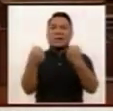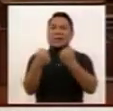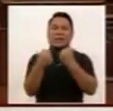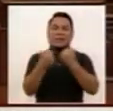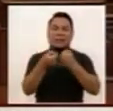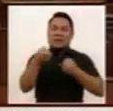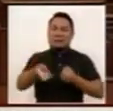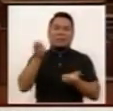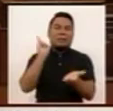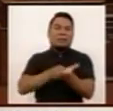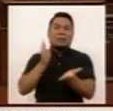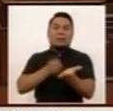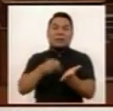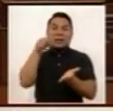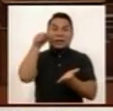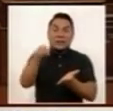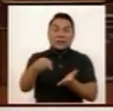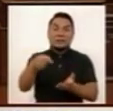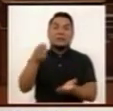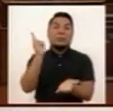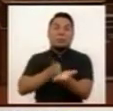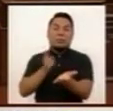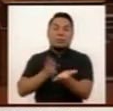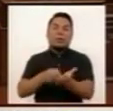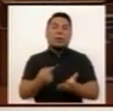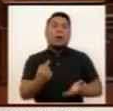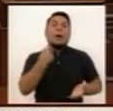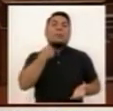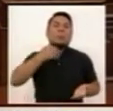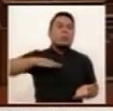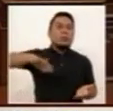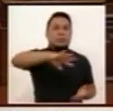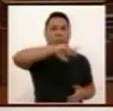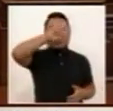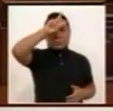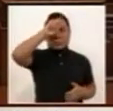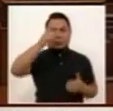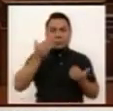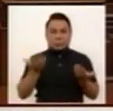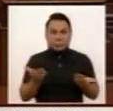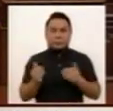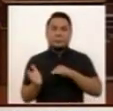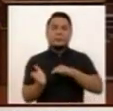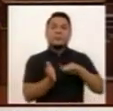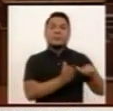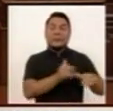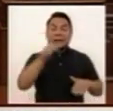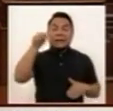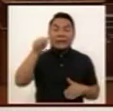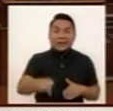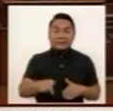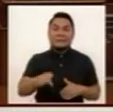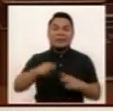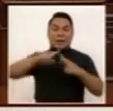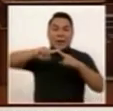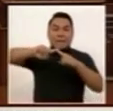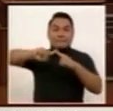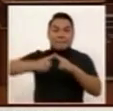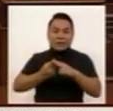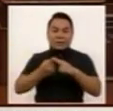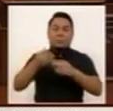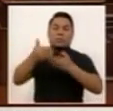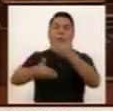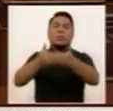haciendo un enorme daño al Perú. Este punto final es el punto de partida de una nueva